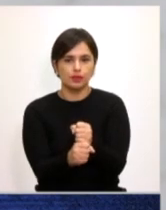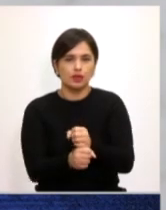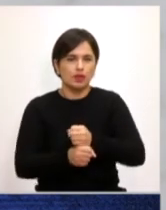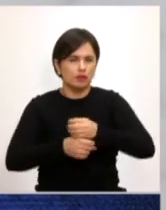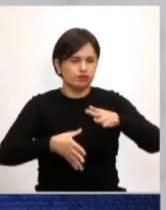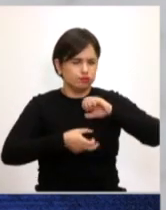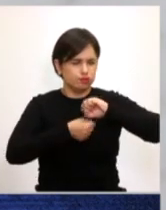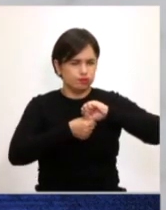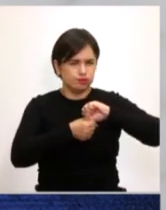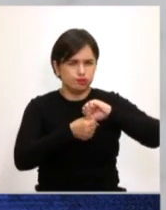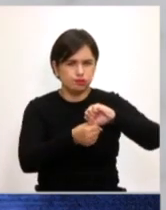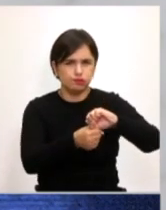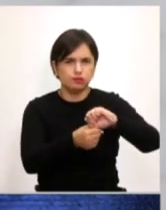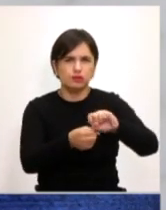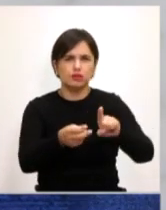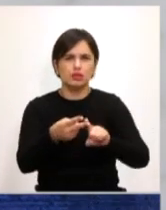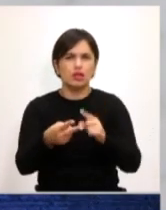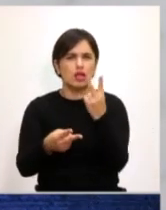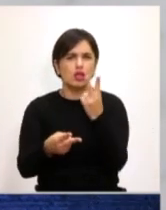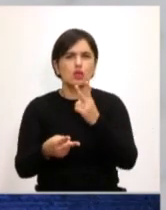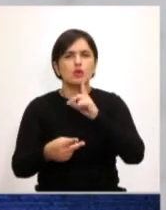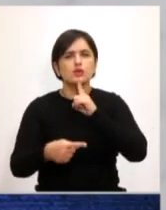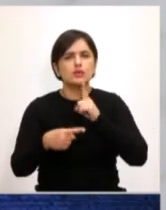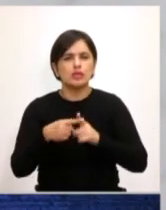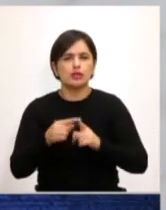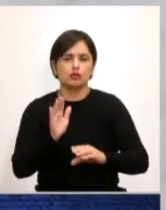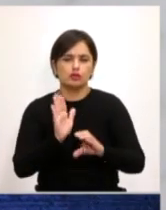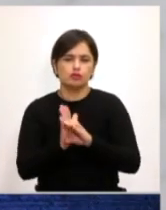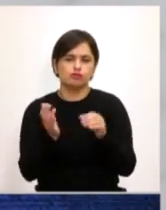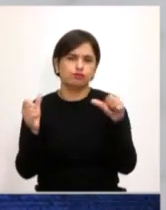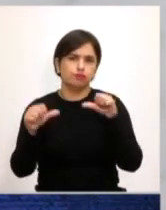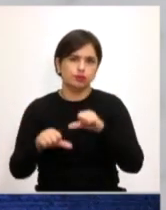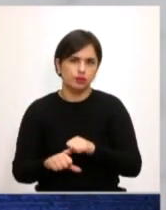social, dos textos constitucionales fallidos,